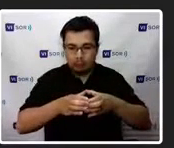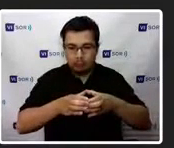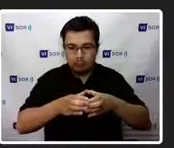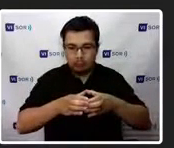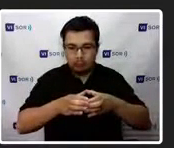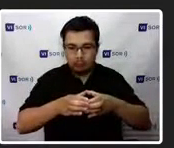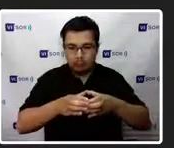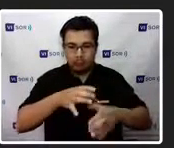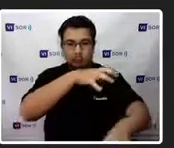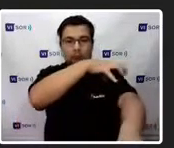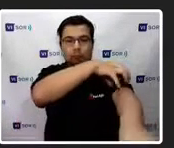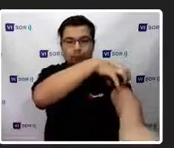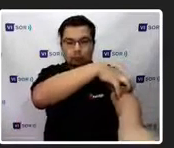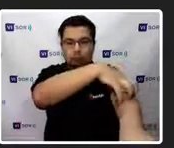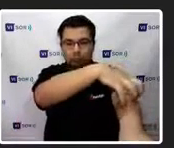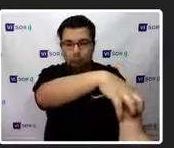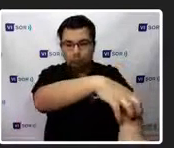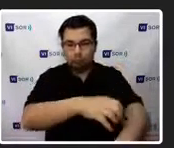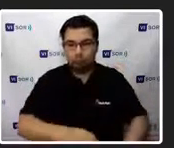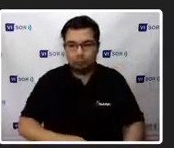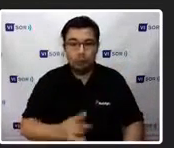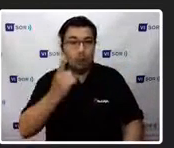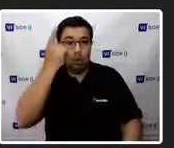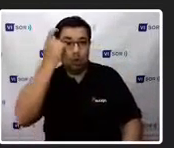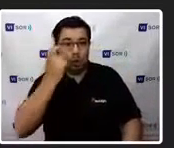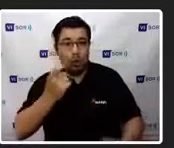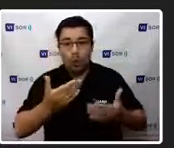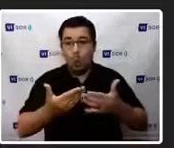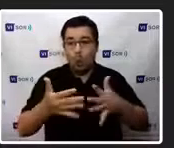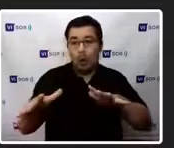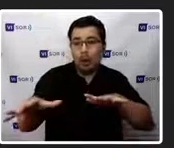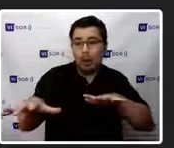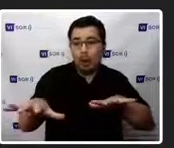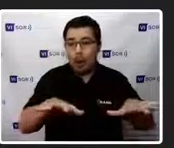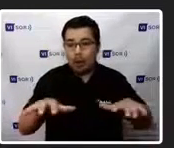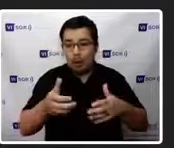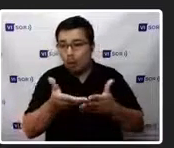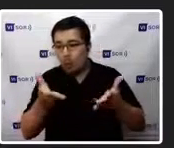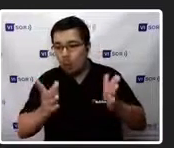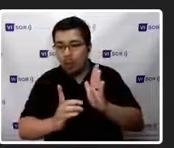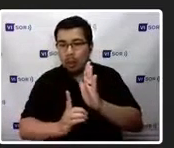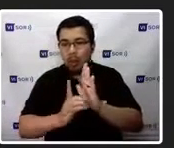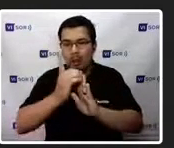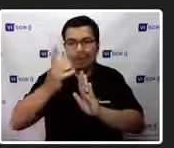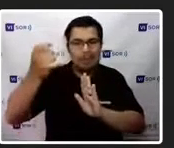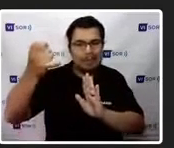Y creo que cualquier actividad que nosotros desarrollemos siempre está, digamos,